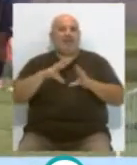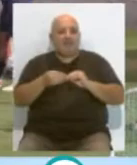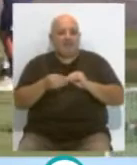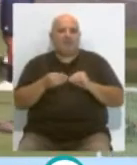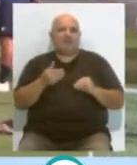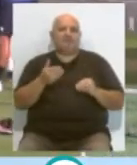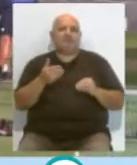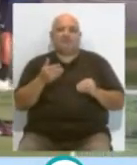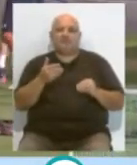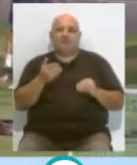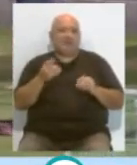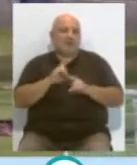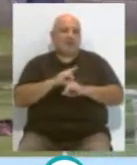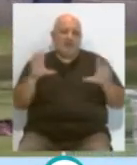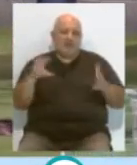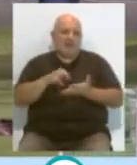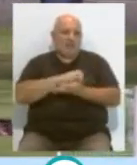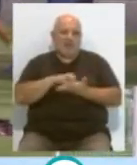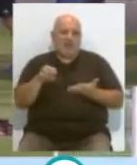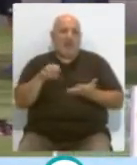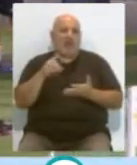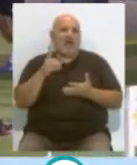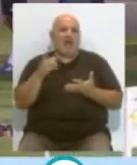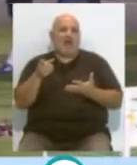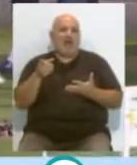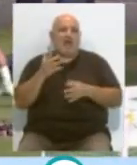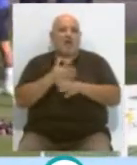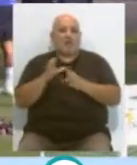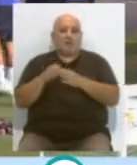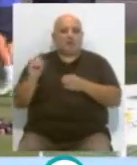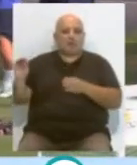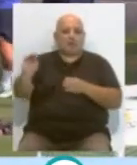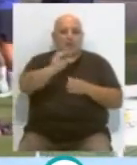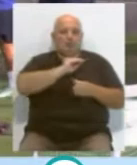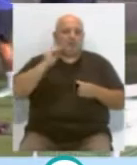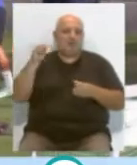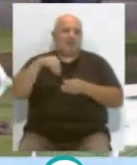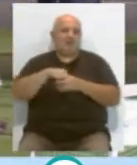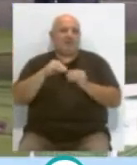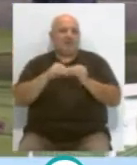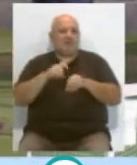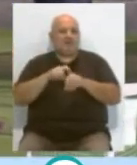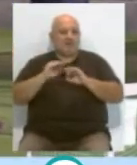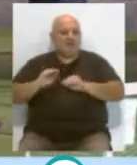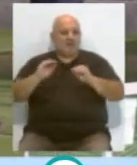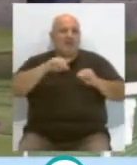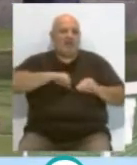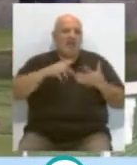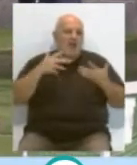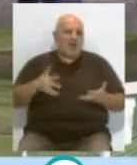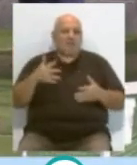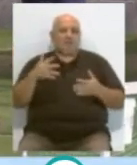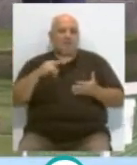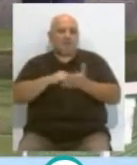adaptación, indiscutiblemente hay jugadores que en sus equipos obran de una determinada manera, se sienten a gusto con